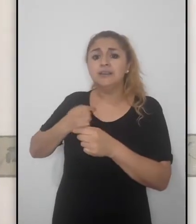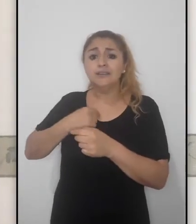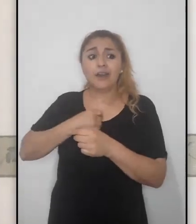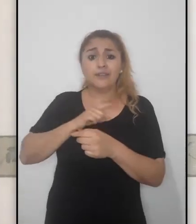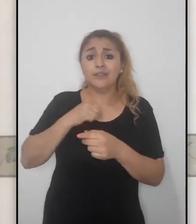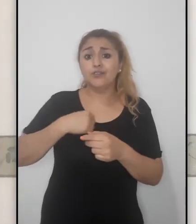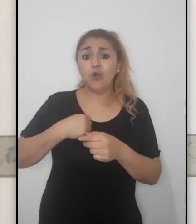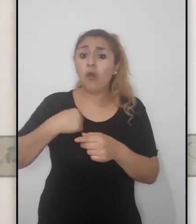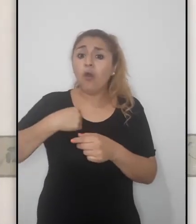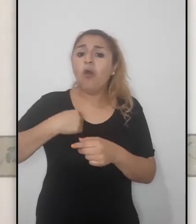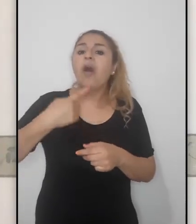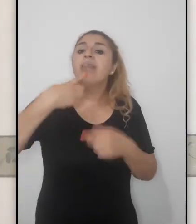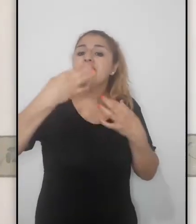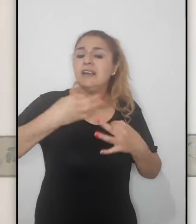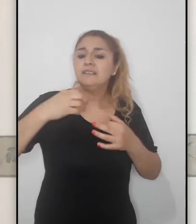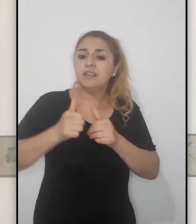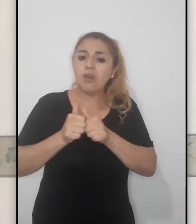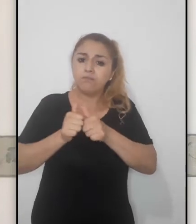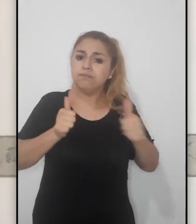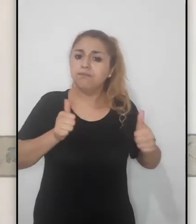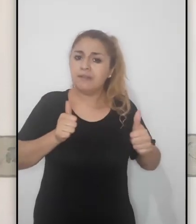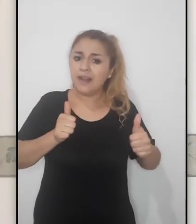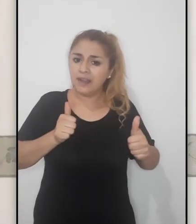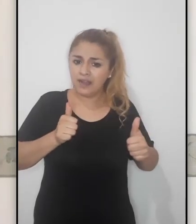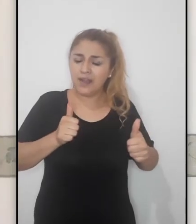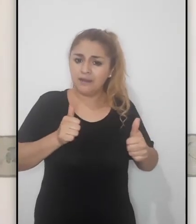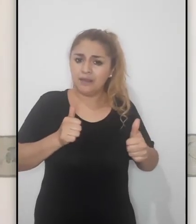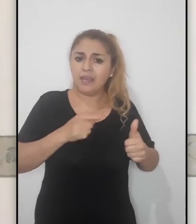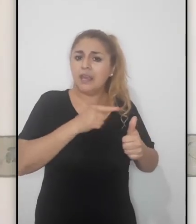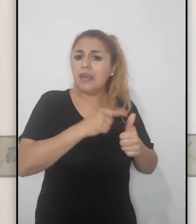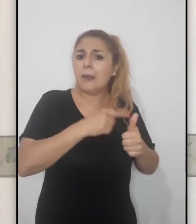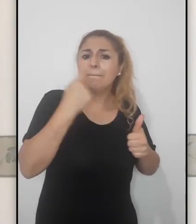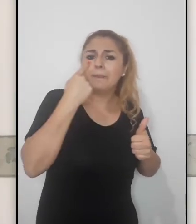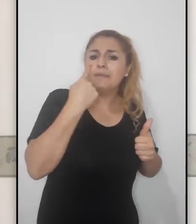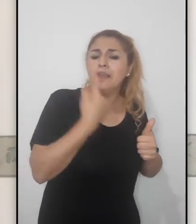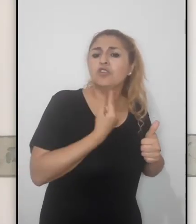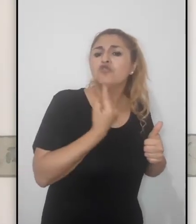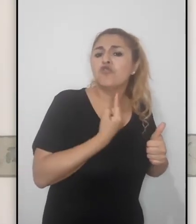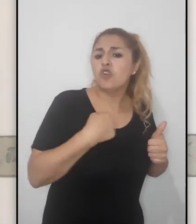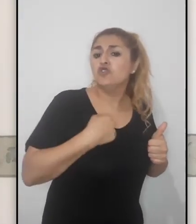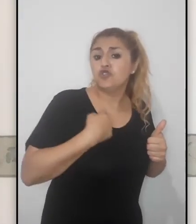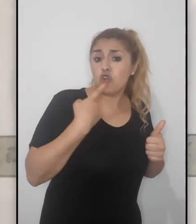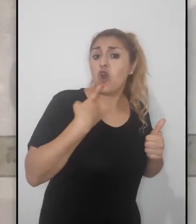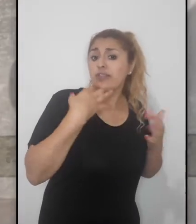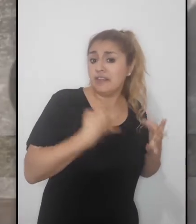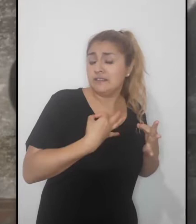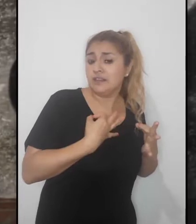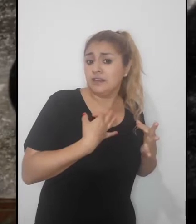que es tu decisión convivir con la vida de pecado o no